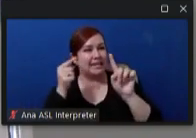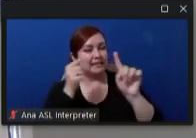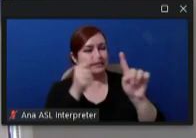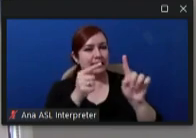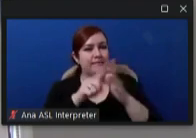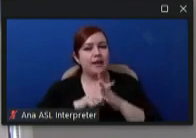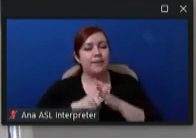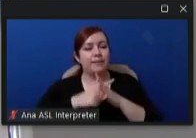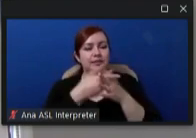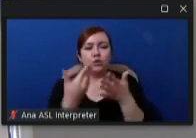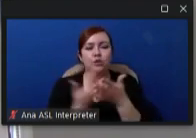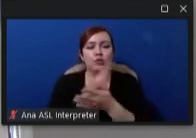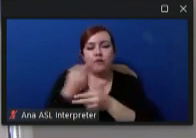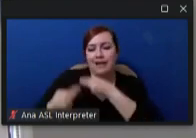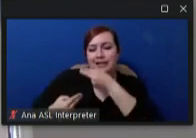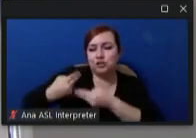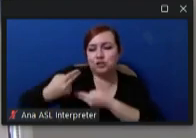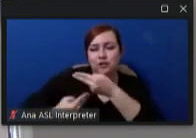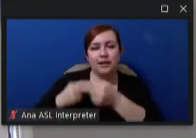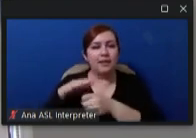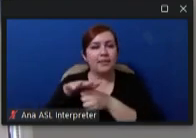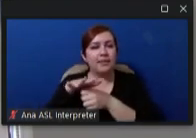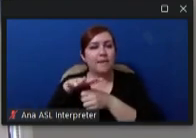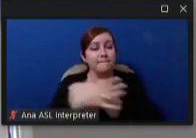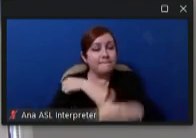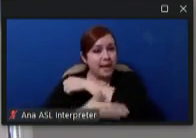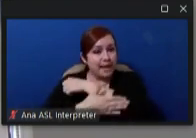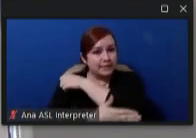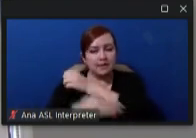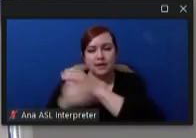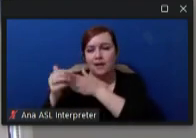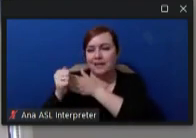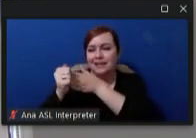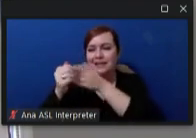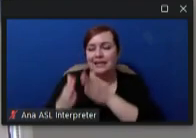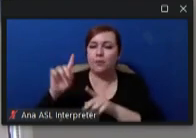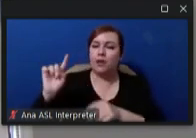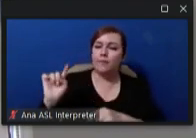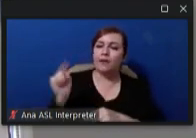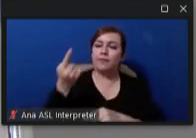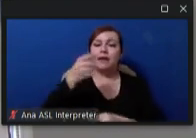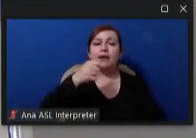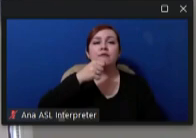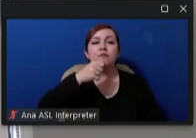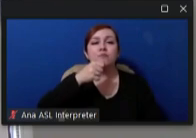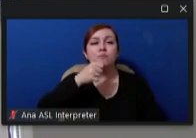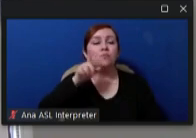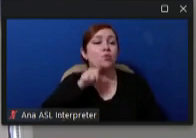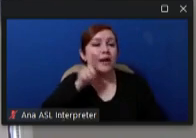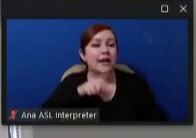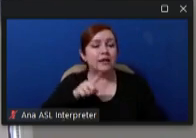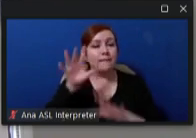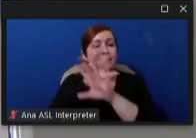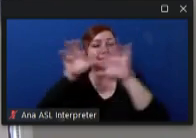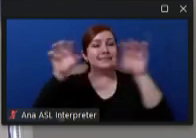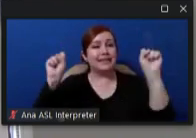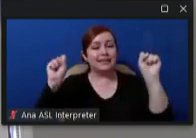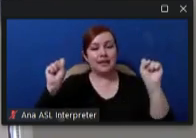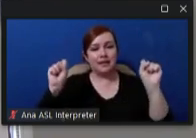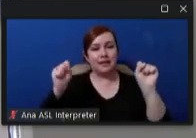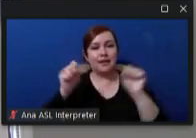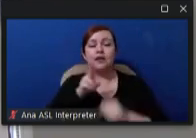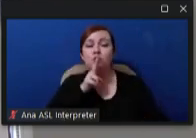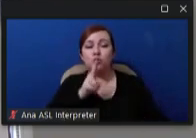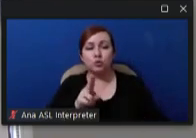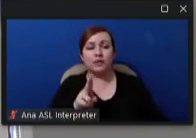nueva historia de país donde es liderada por la primera mujer presidenta en Honduras y busca construir